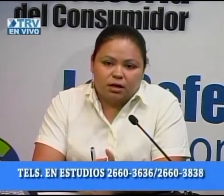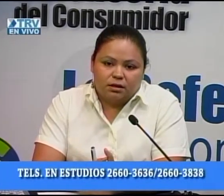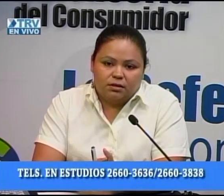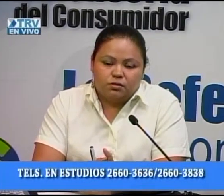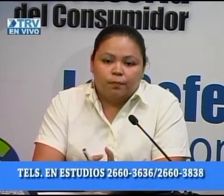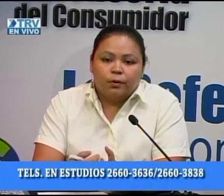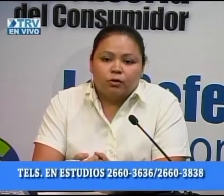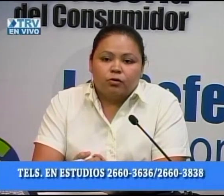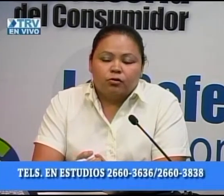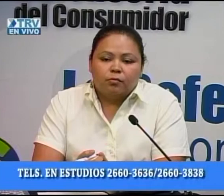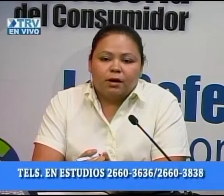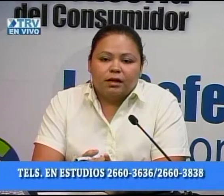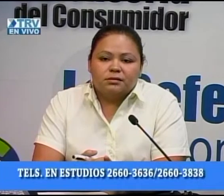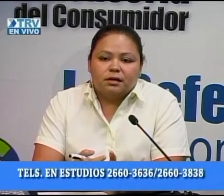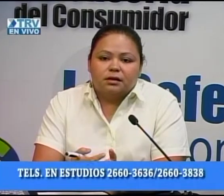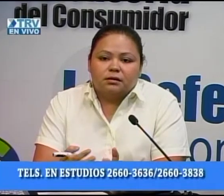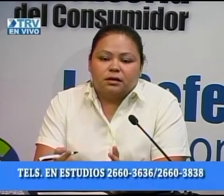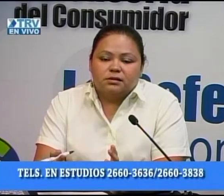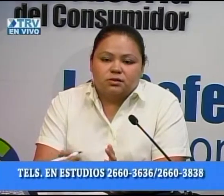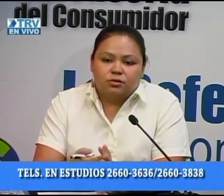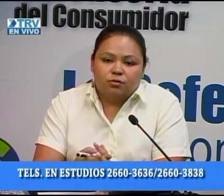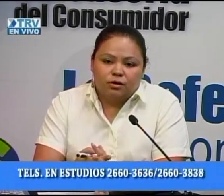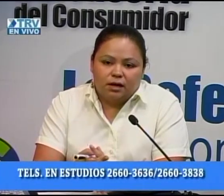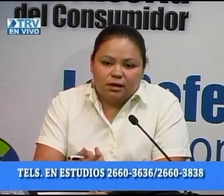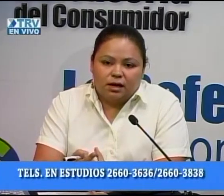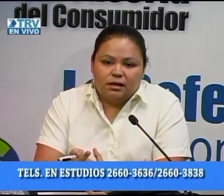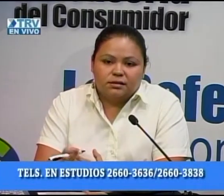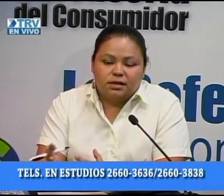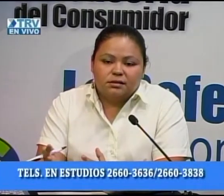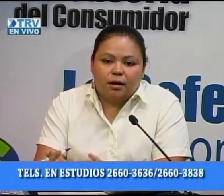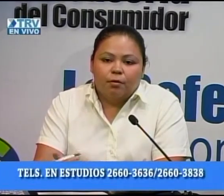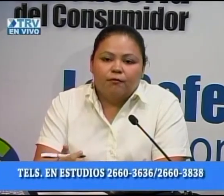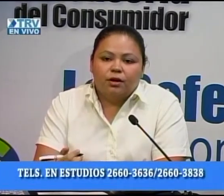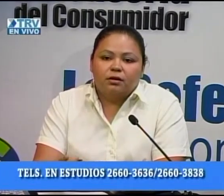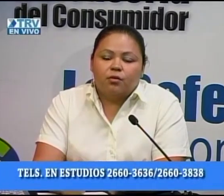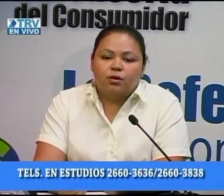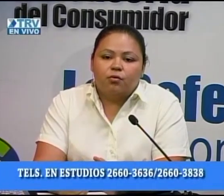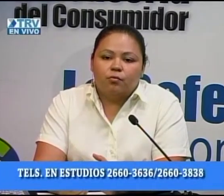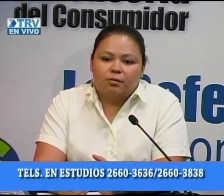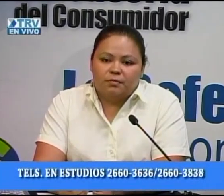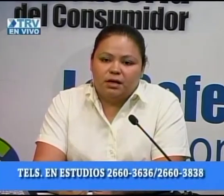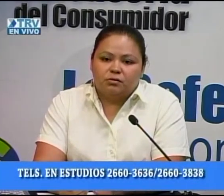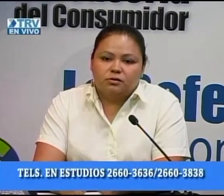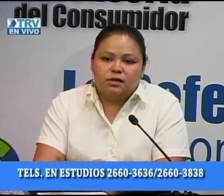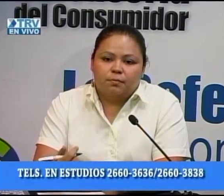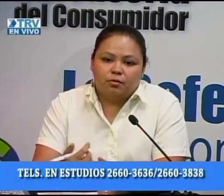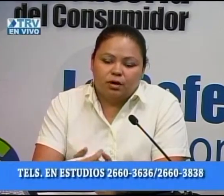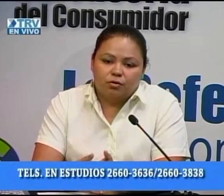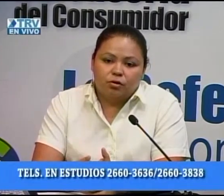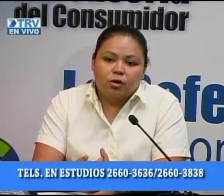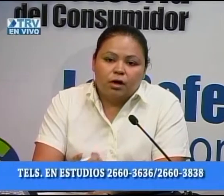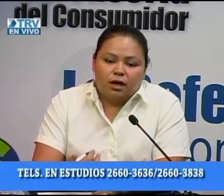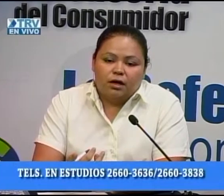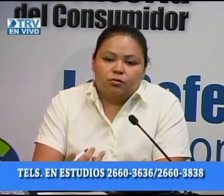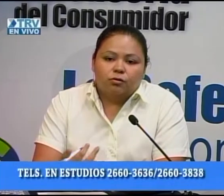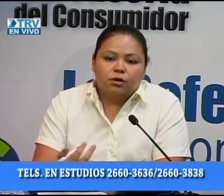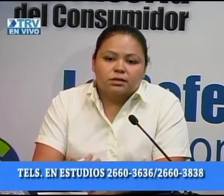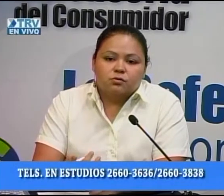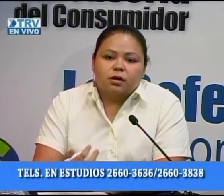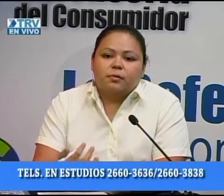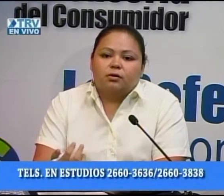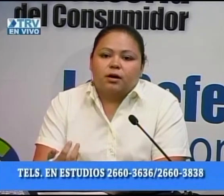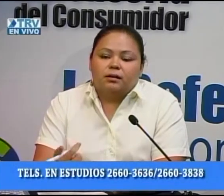récord crediticio. No tomar estas decisiones unilaterales. Si estamos frente a un incumplimiento, si el proveedor no